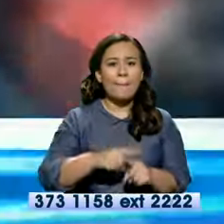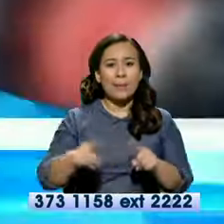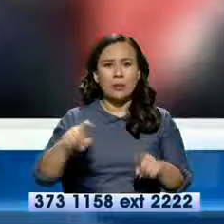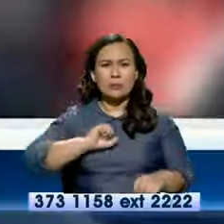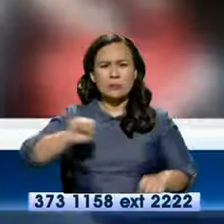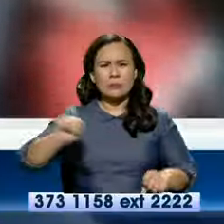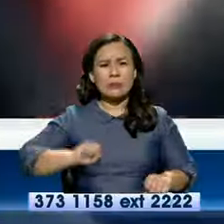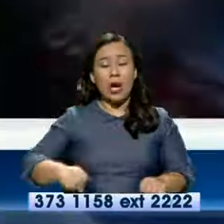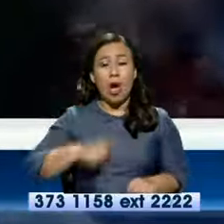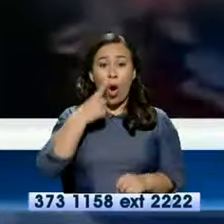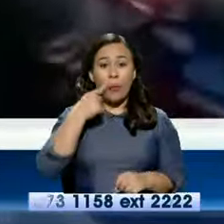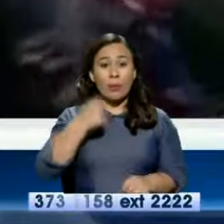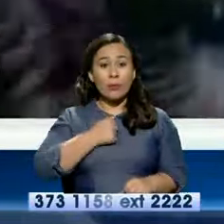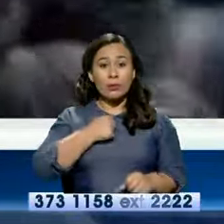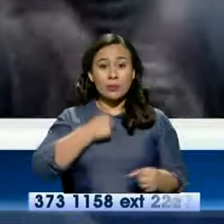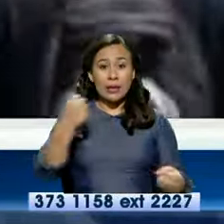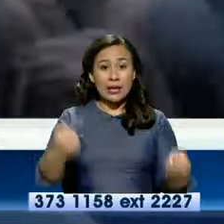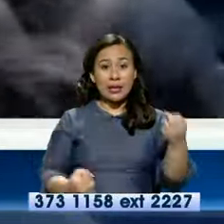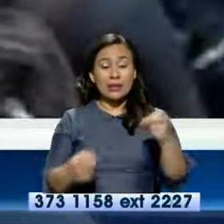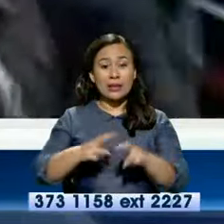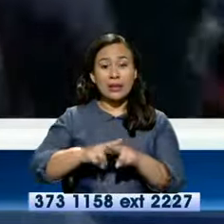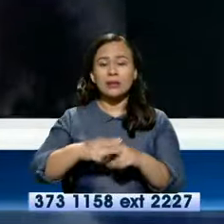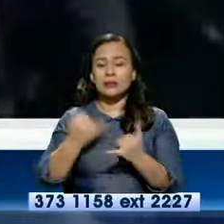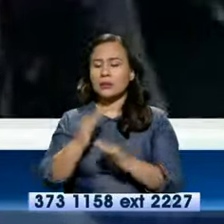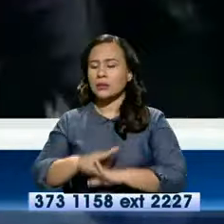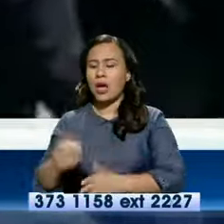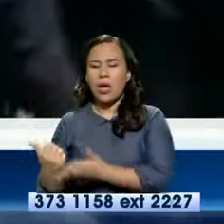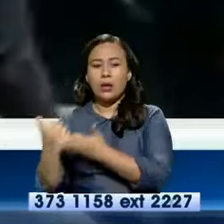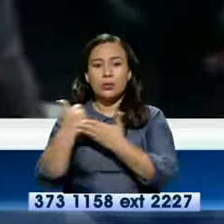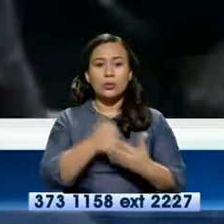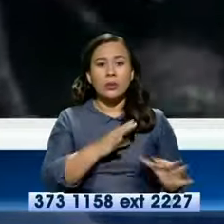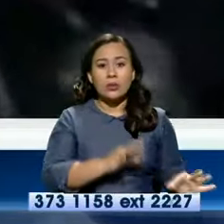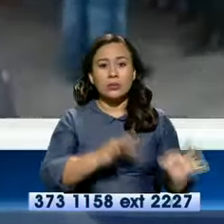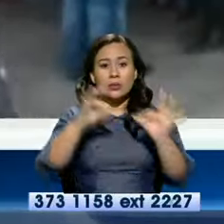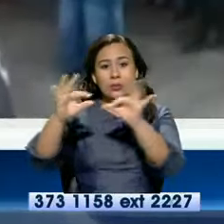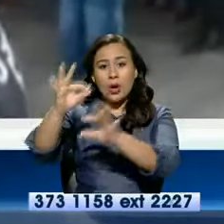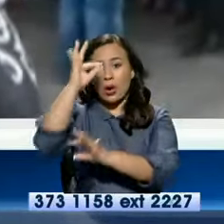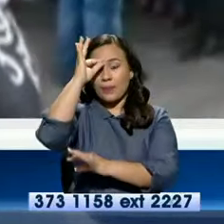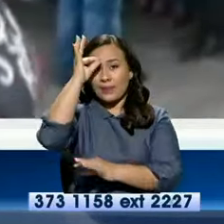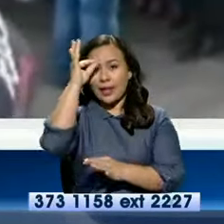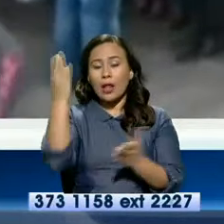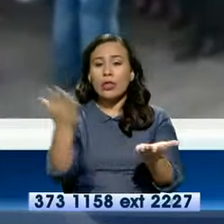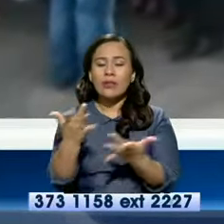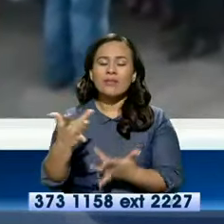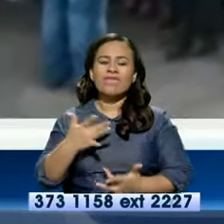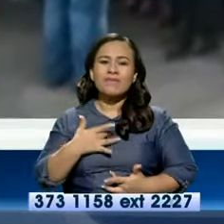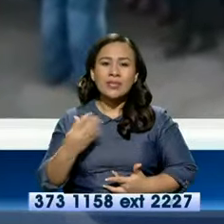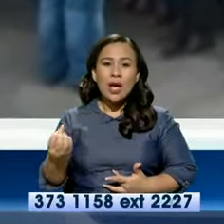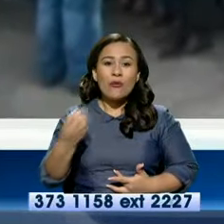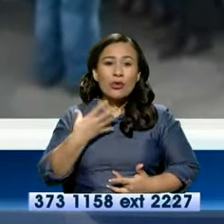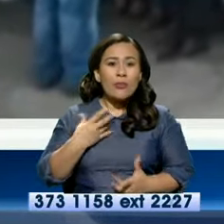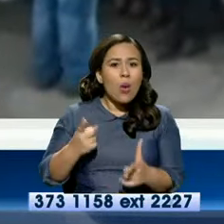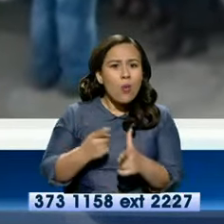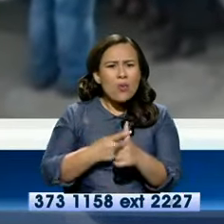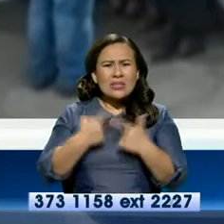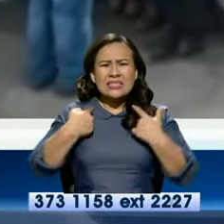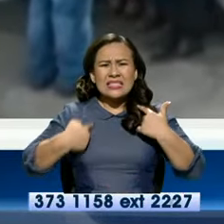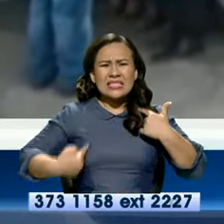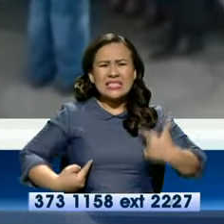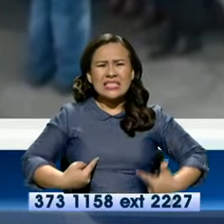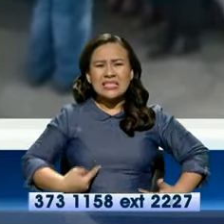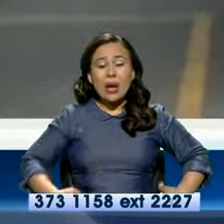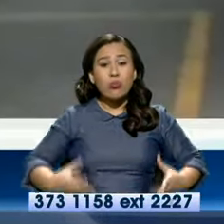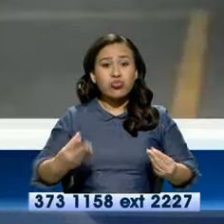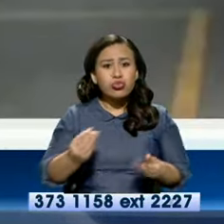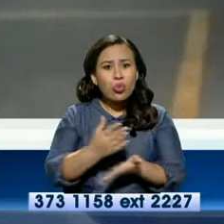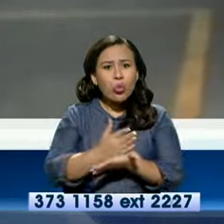queda bañado en sangre, aún con vida, es asistido por paramédicos y llevado a una casa de salud, donde lamentablemente por la gravedad de las lesiones murió.